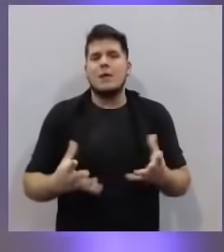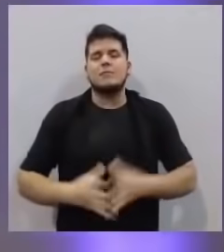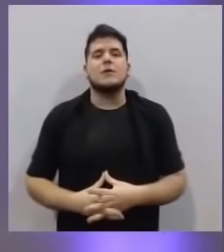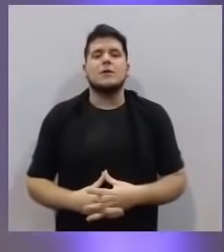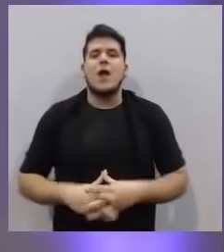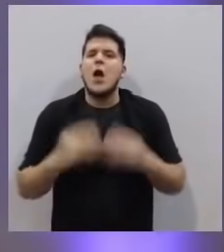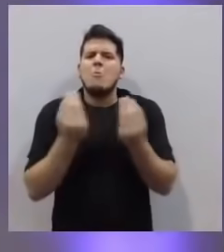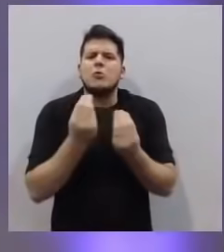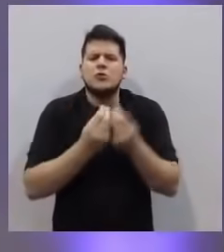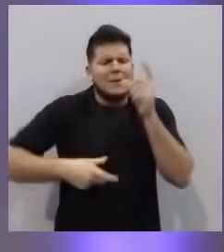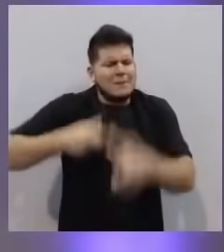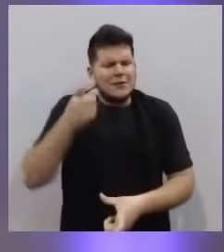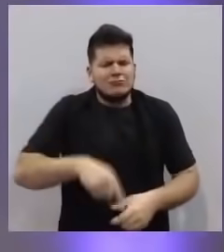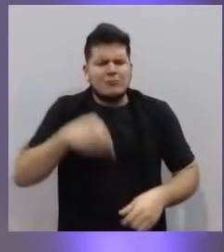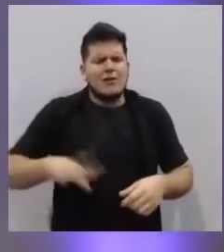sanidad en esta noche